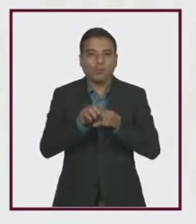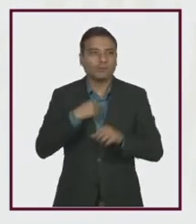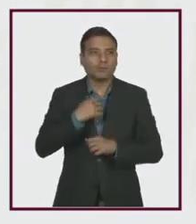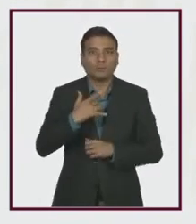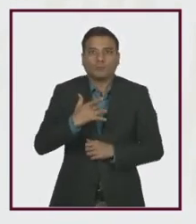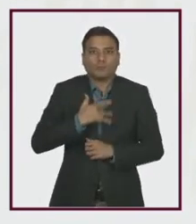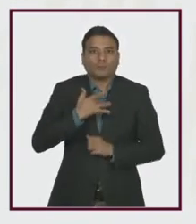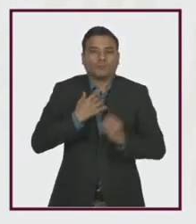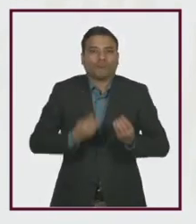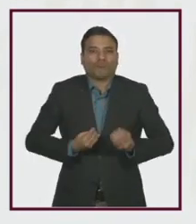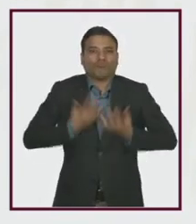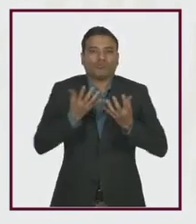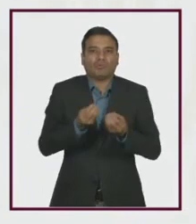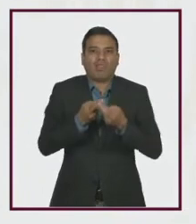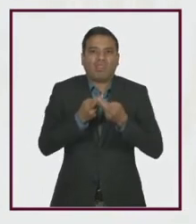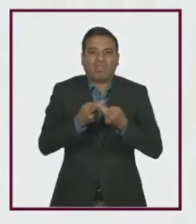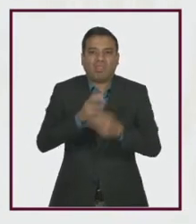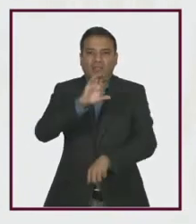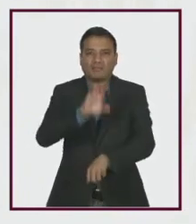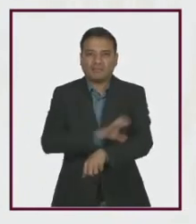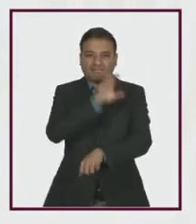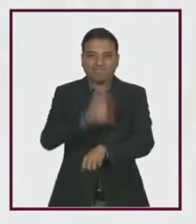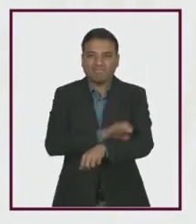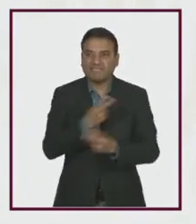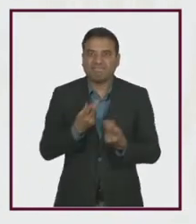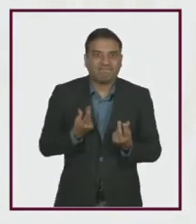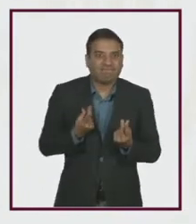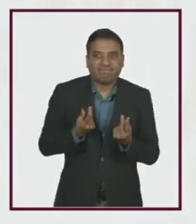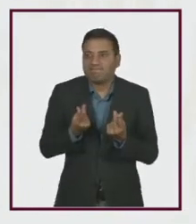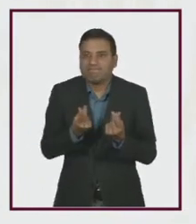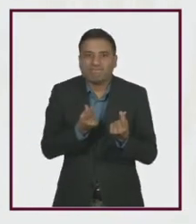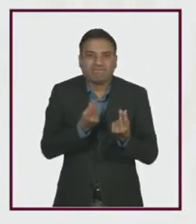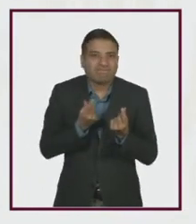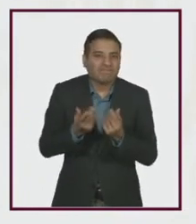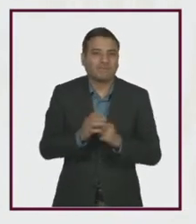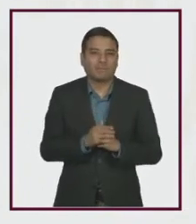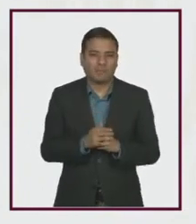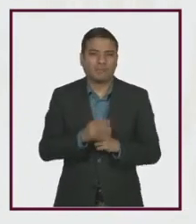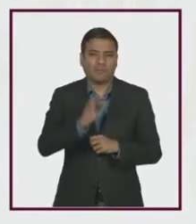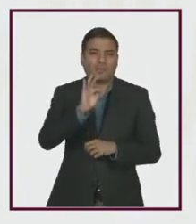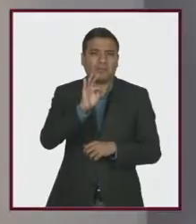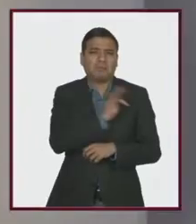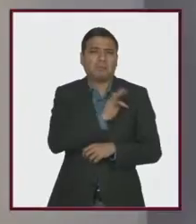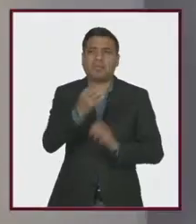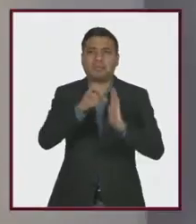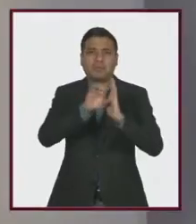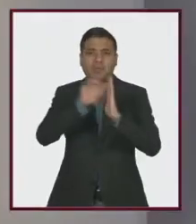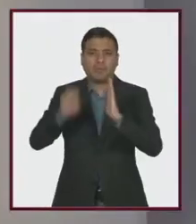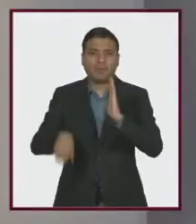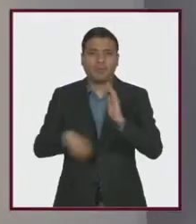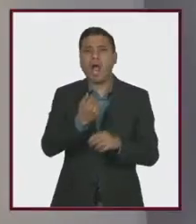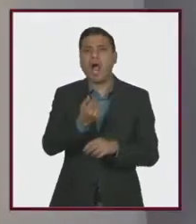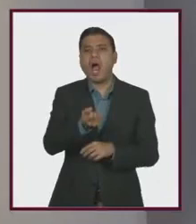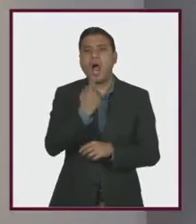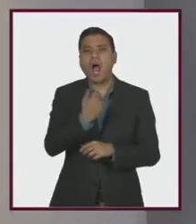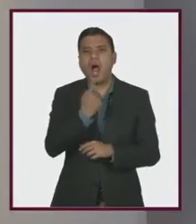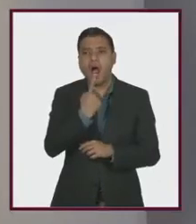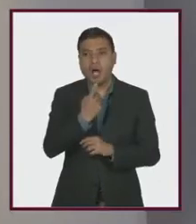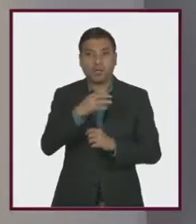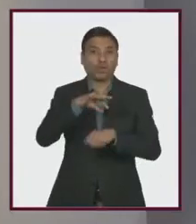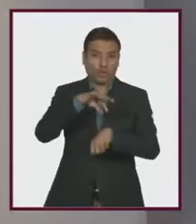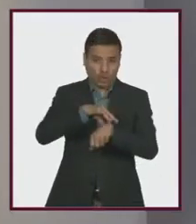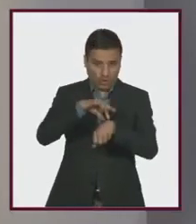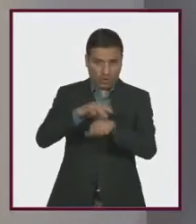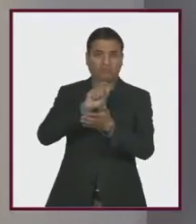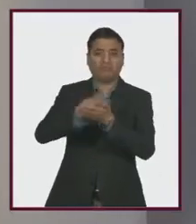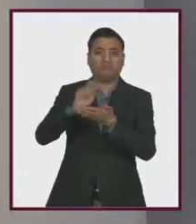podemos utilizarlos, o sea, se utilizan justamente buscando esa acción. Y pueden ser desde algunos medicamentos de prescripción médica que lo